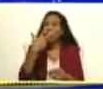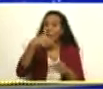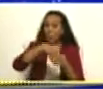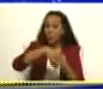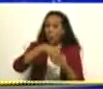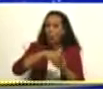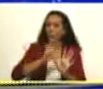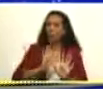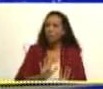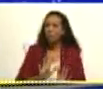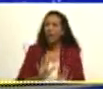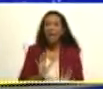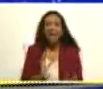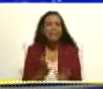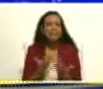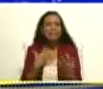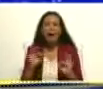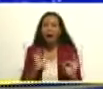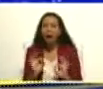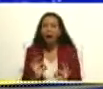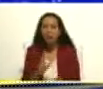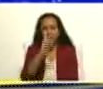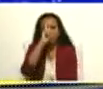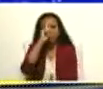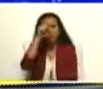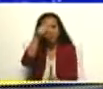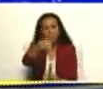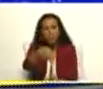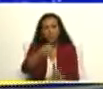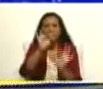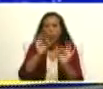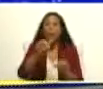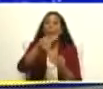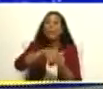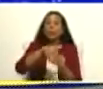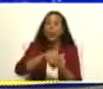Que nadie nos saque del centro. Votar el domingo.